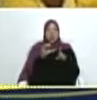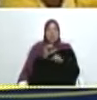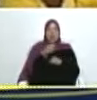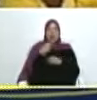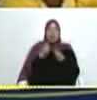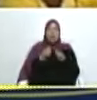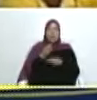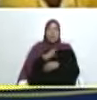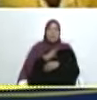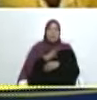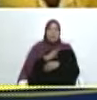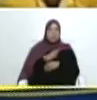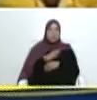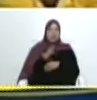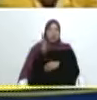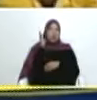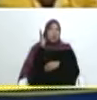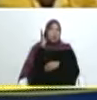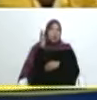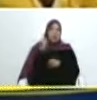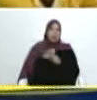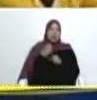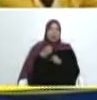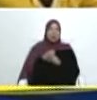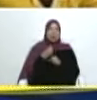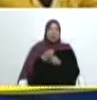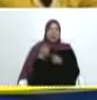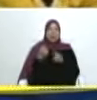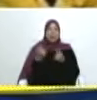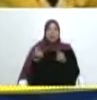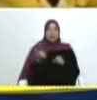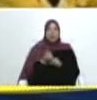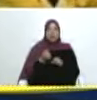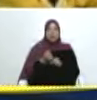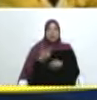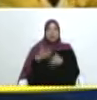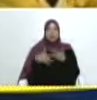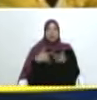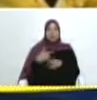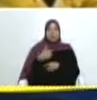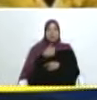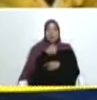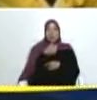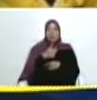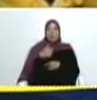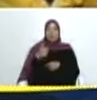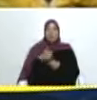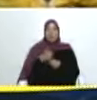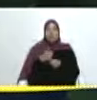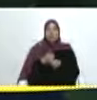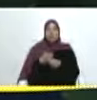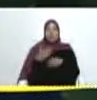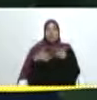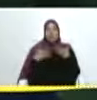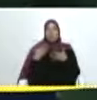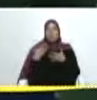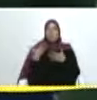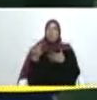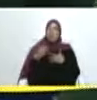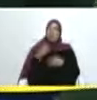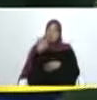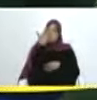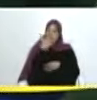eso es la conciencia y la disciplina ecológica. Que cada uno de nosotros sepa cómo podemos aportar como